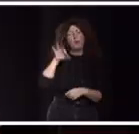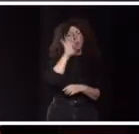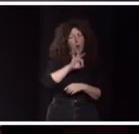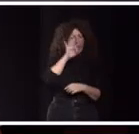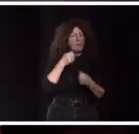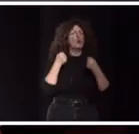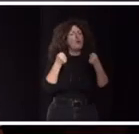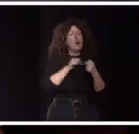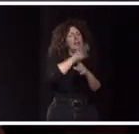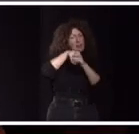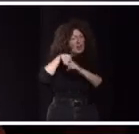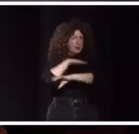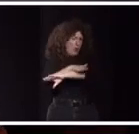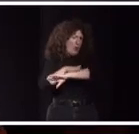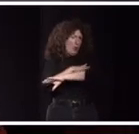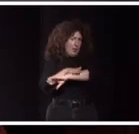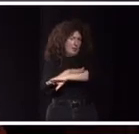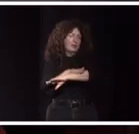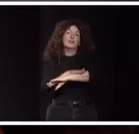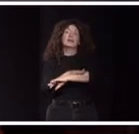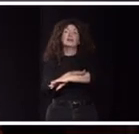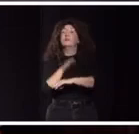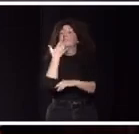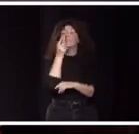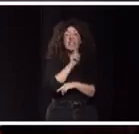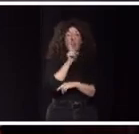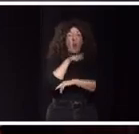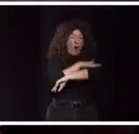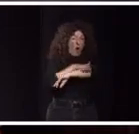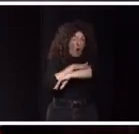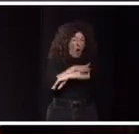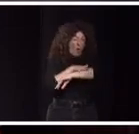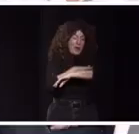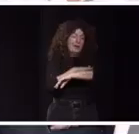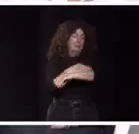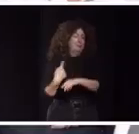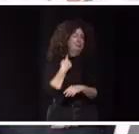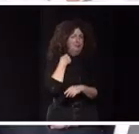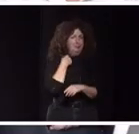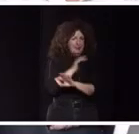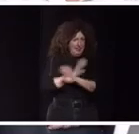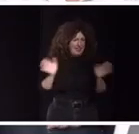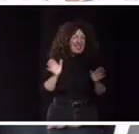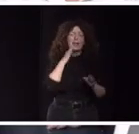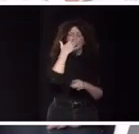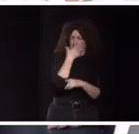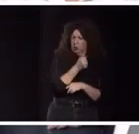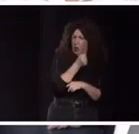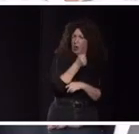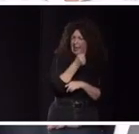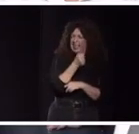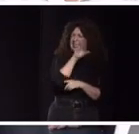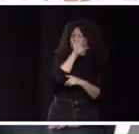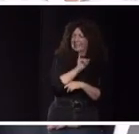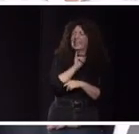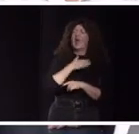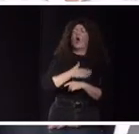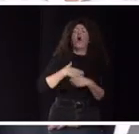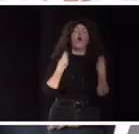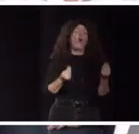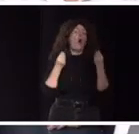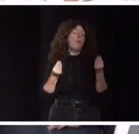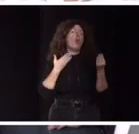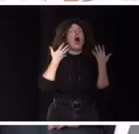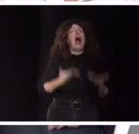el gobierno. Porque si no, el gobierno nacerá lastrado. El PSOE sí estará muy cómodo, muy